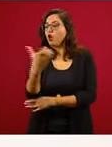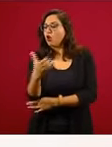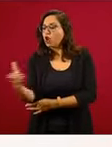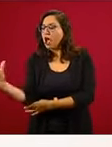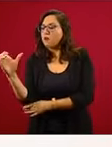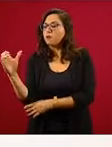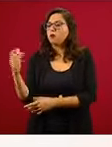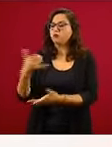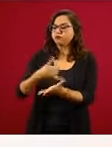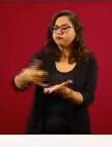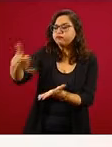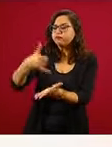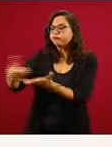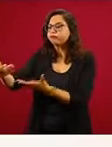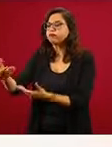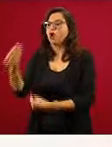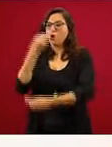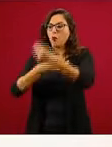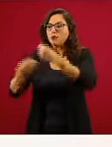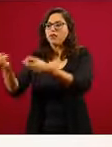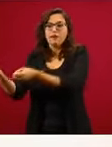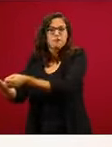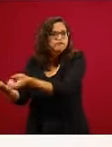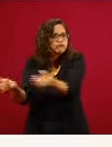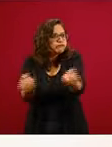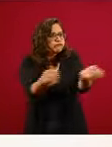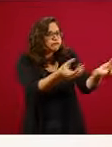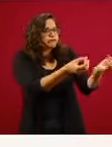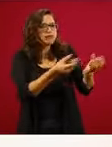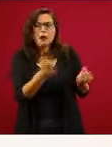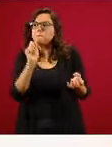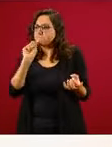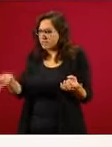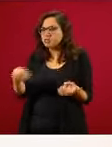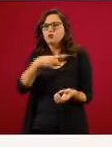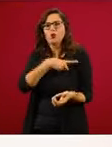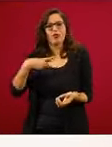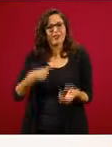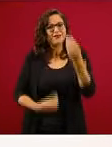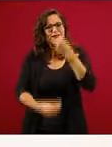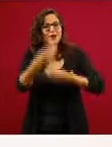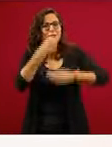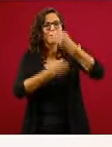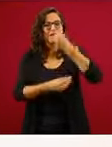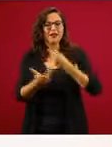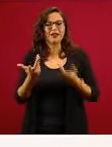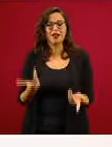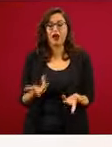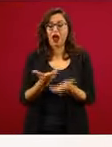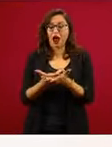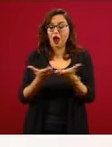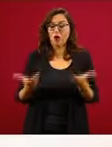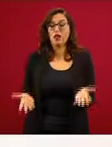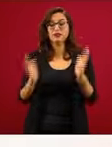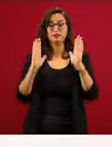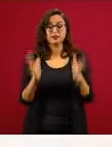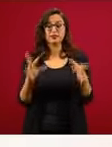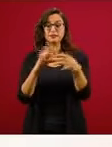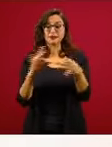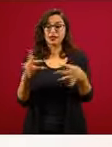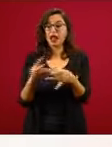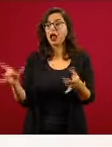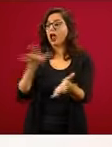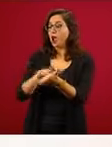comer. Ahora, como dije, todos los apoyos se entregan de manera directa,